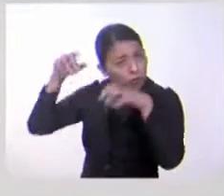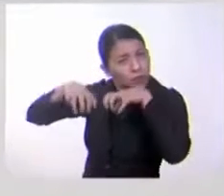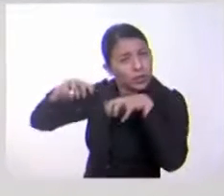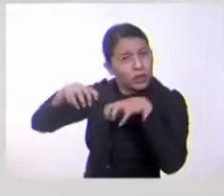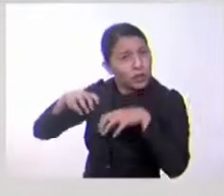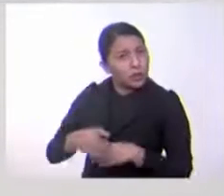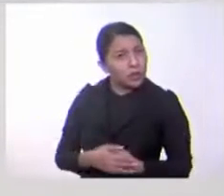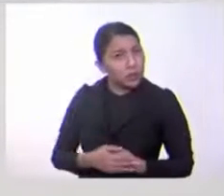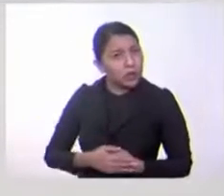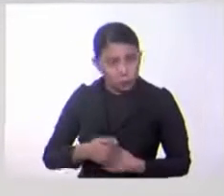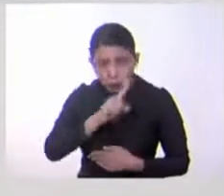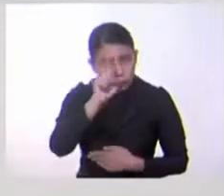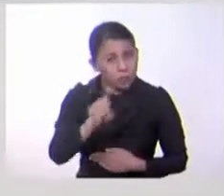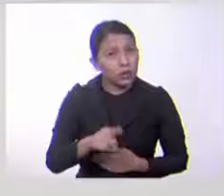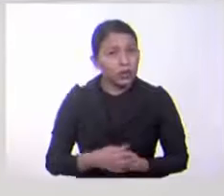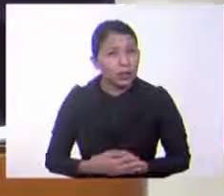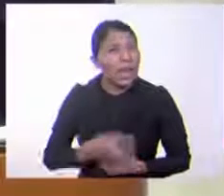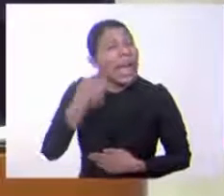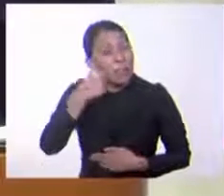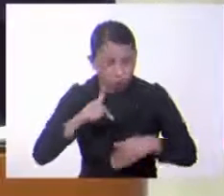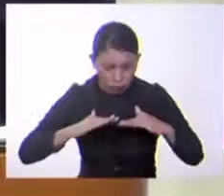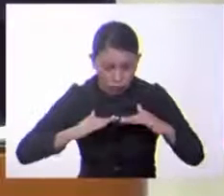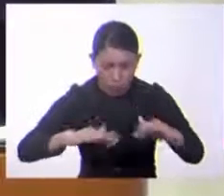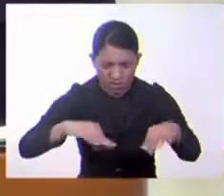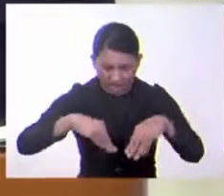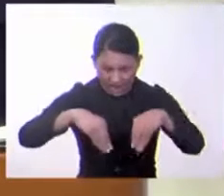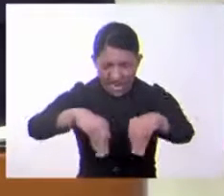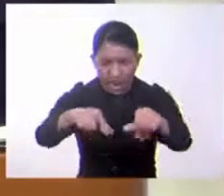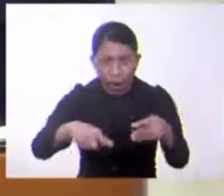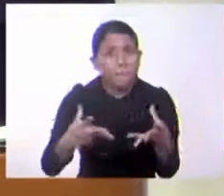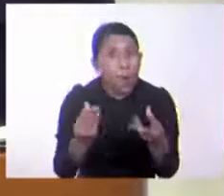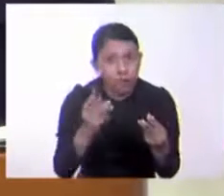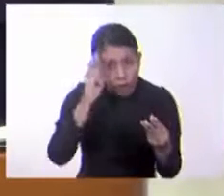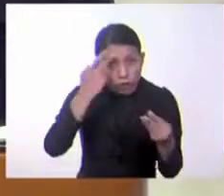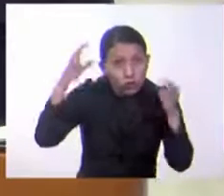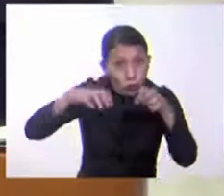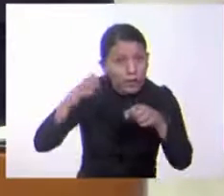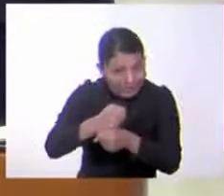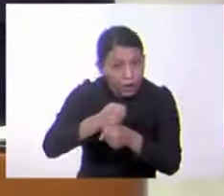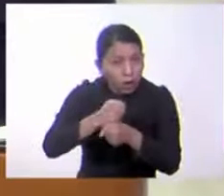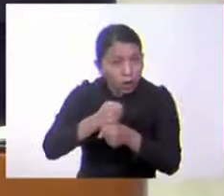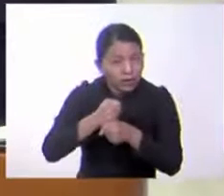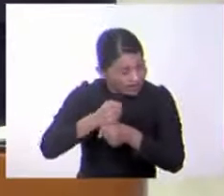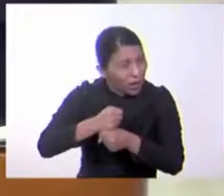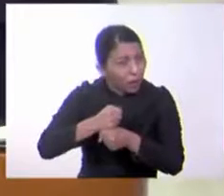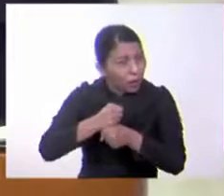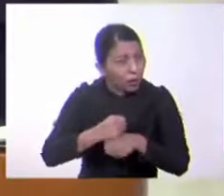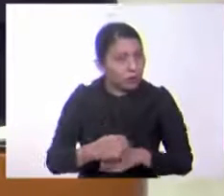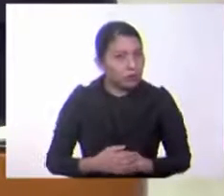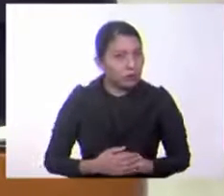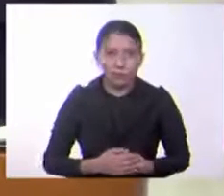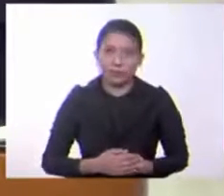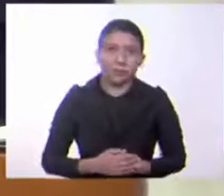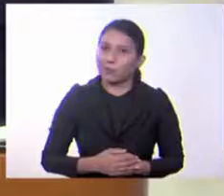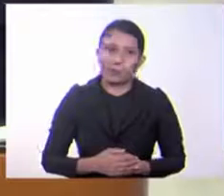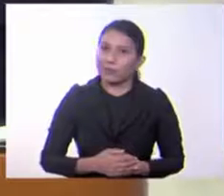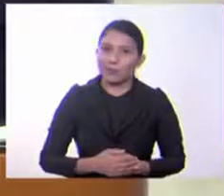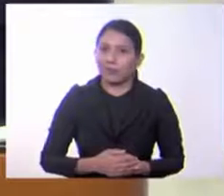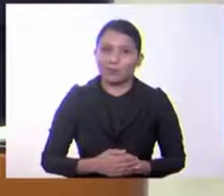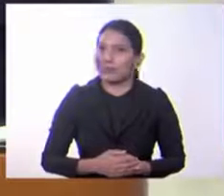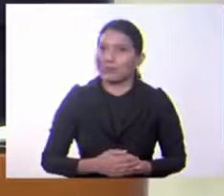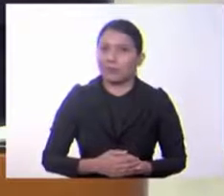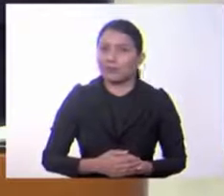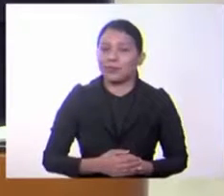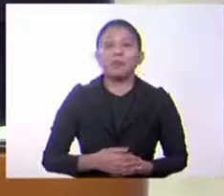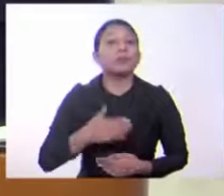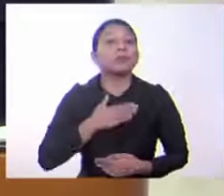Si el suelo está mojado, entonces llovió. No. ¿Sabes? Mi